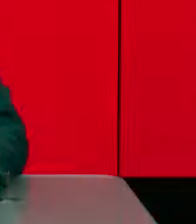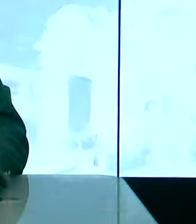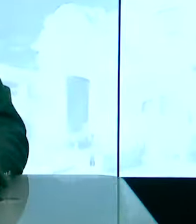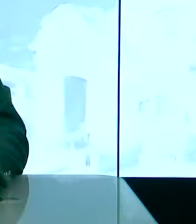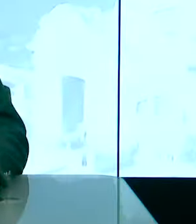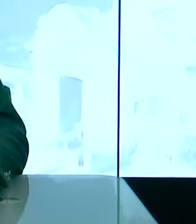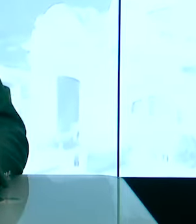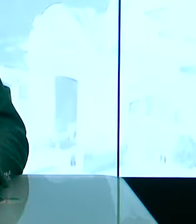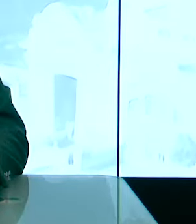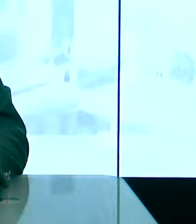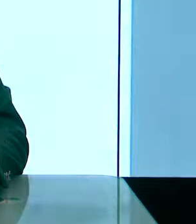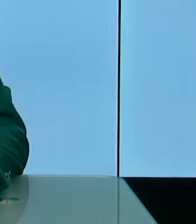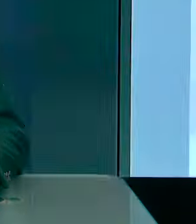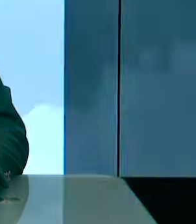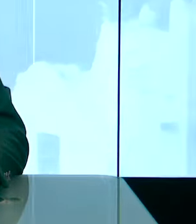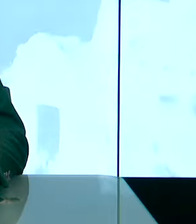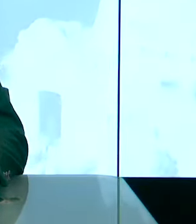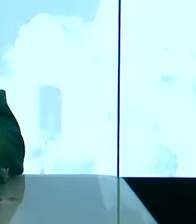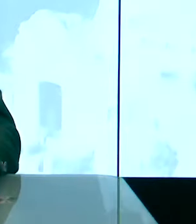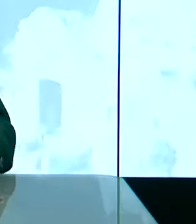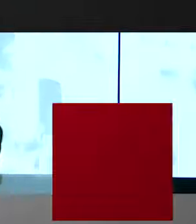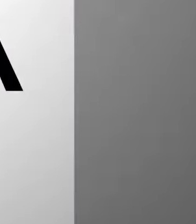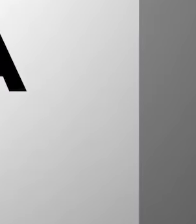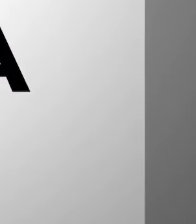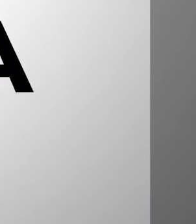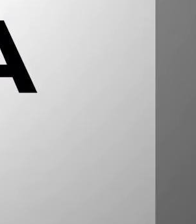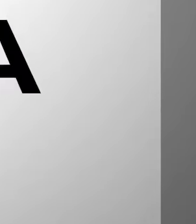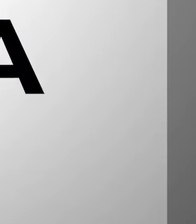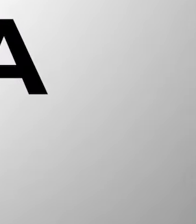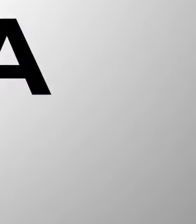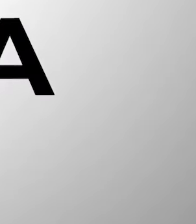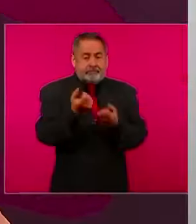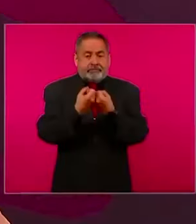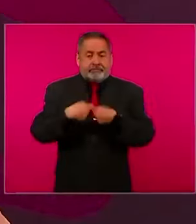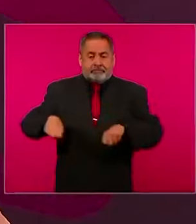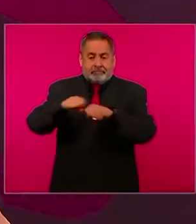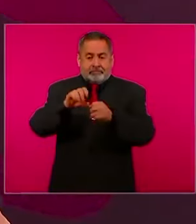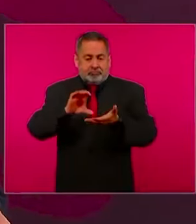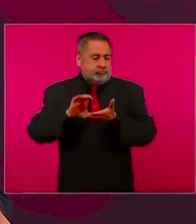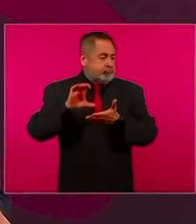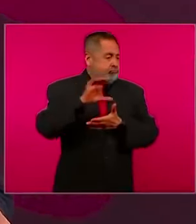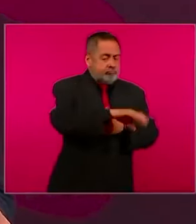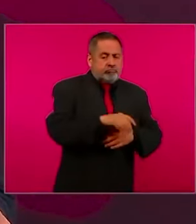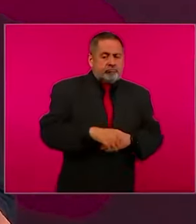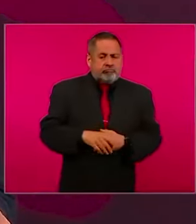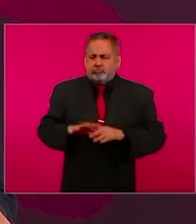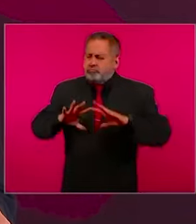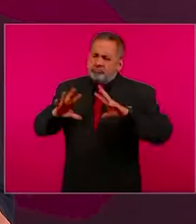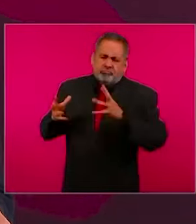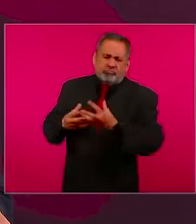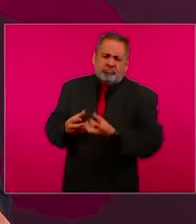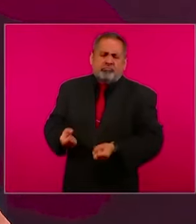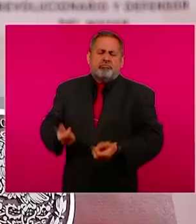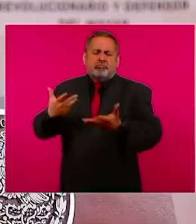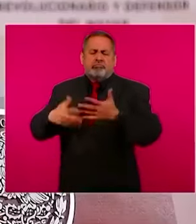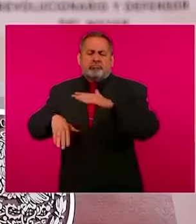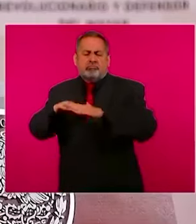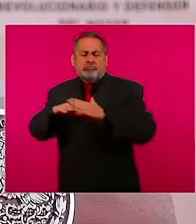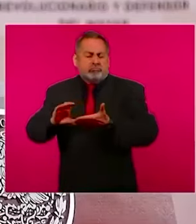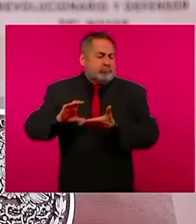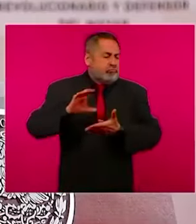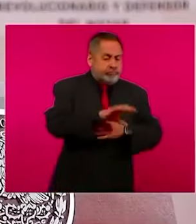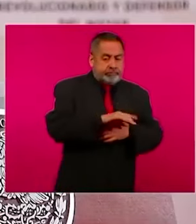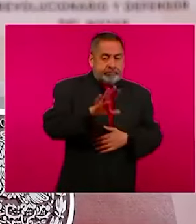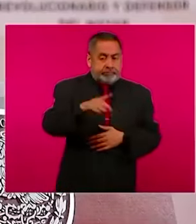17 millones de pesos por concepto de seguro de vida. ¿A cuánto ascienden estas cantidades? Bueno, en el caso de